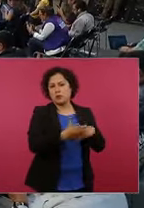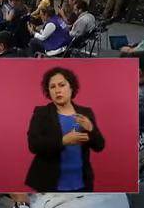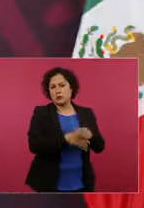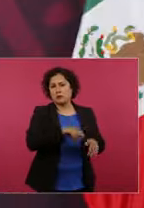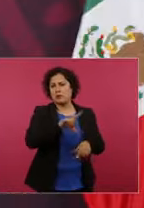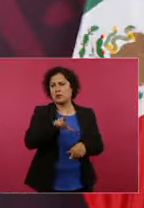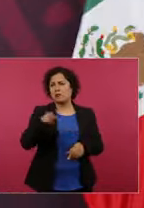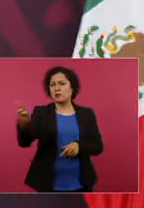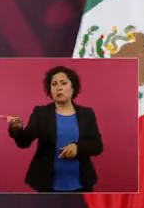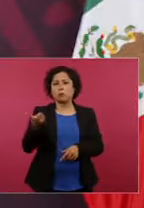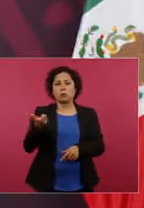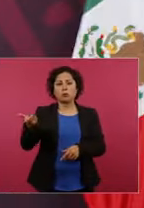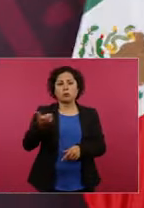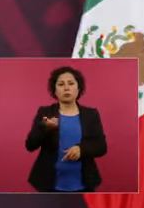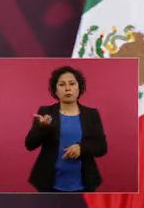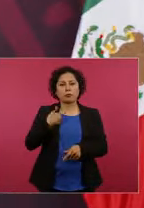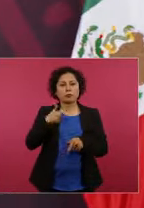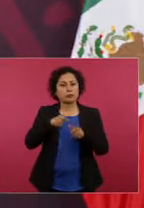¿Cuántos hay